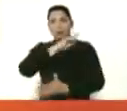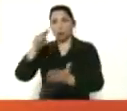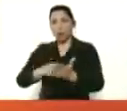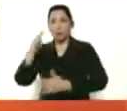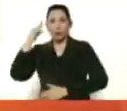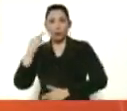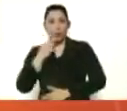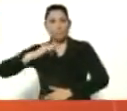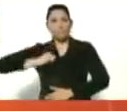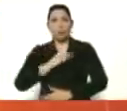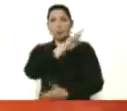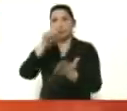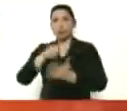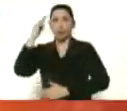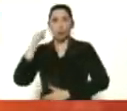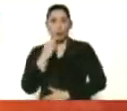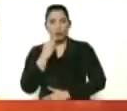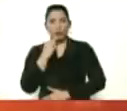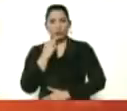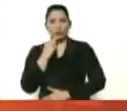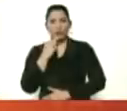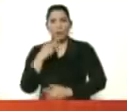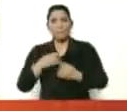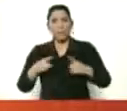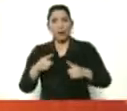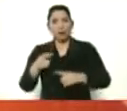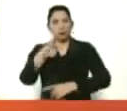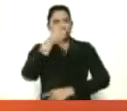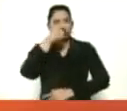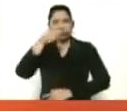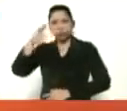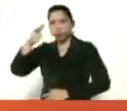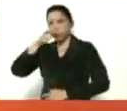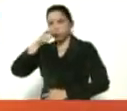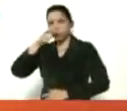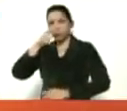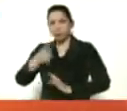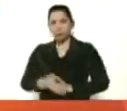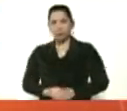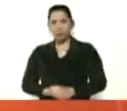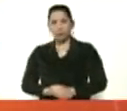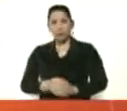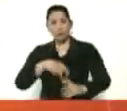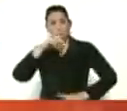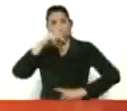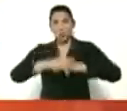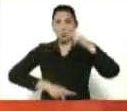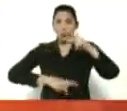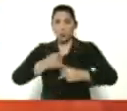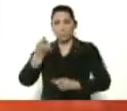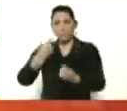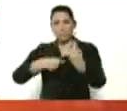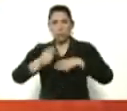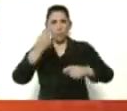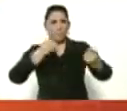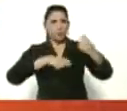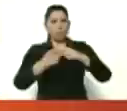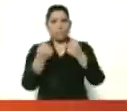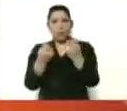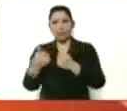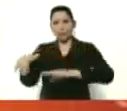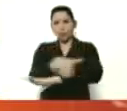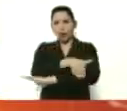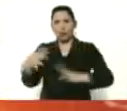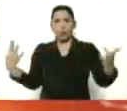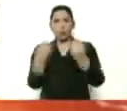Bolivariana, la Policía Nacional Bolivariana, para la supervisión de los procesos de comercialización y precio en la calle junto